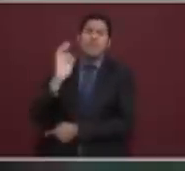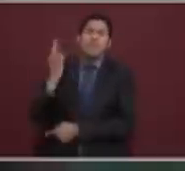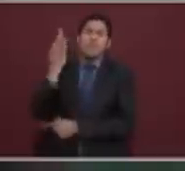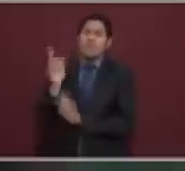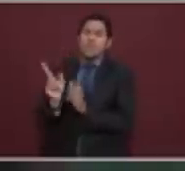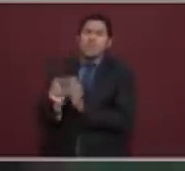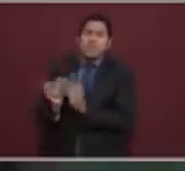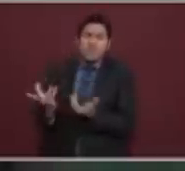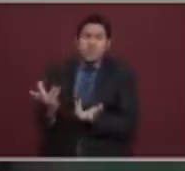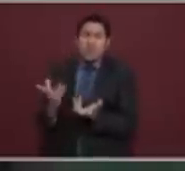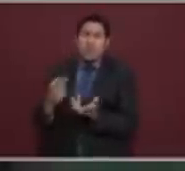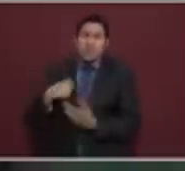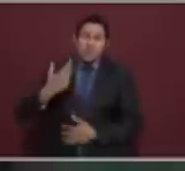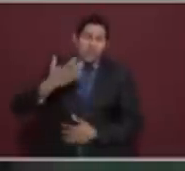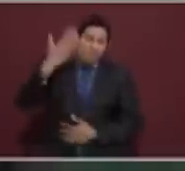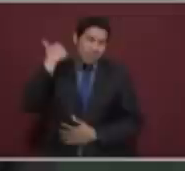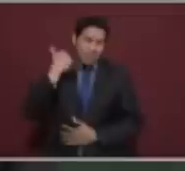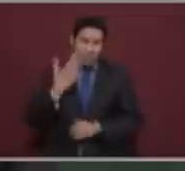varias veces